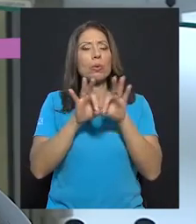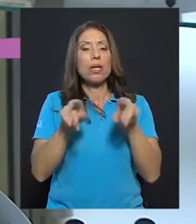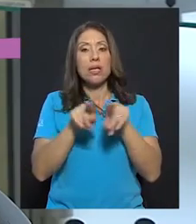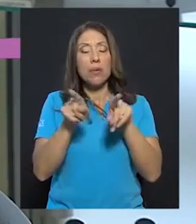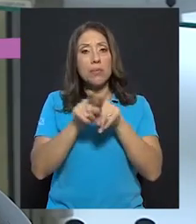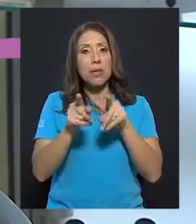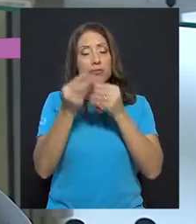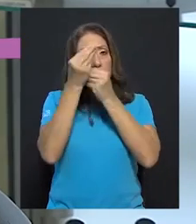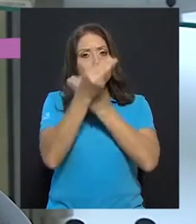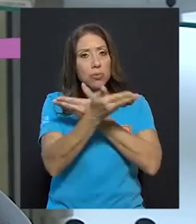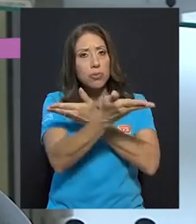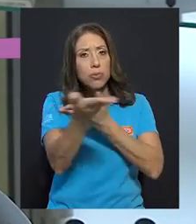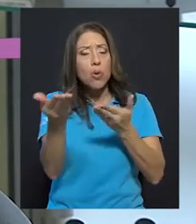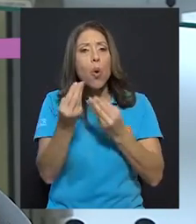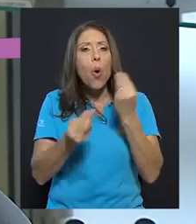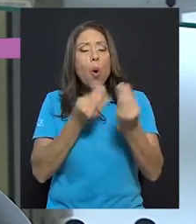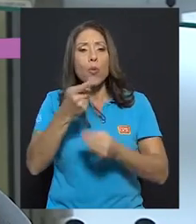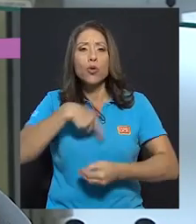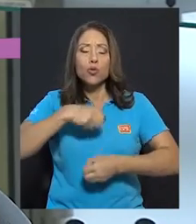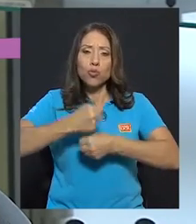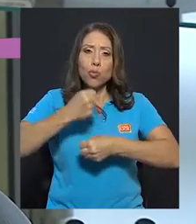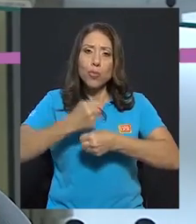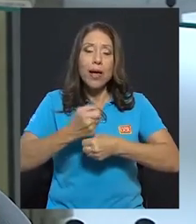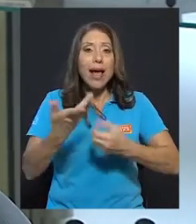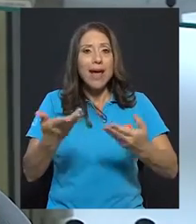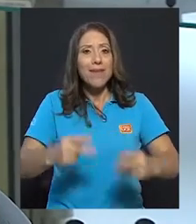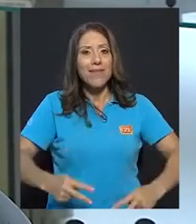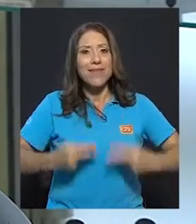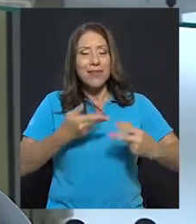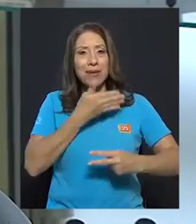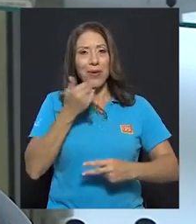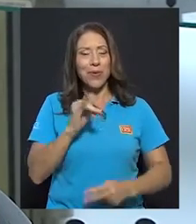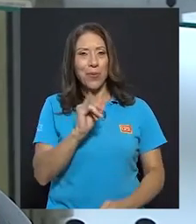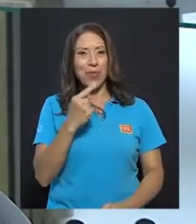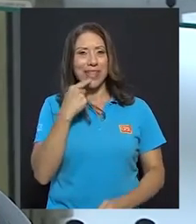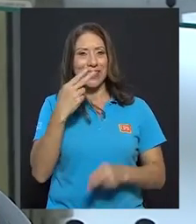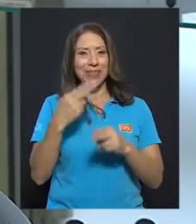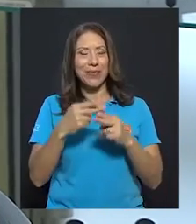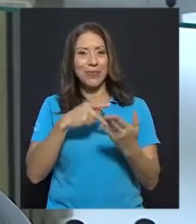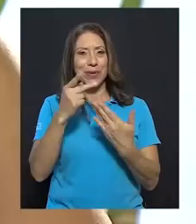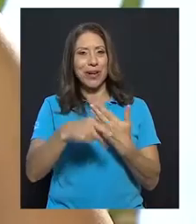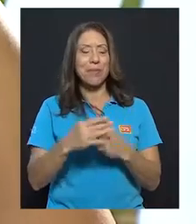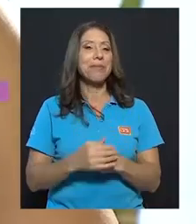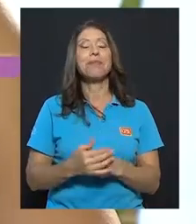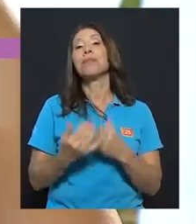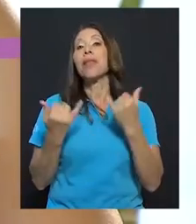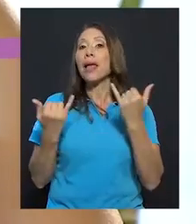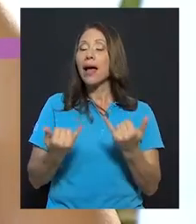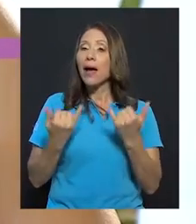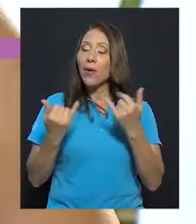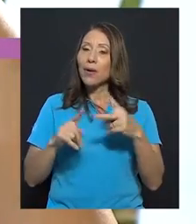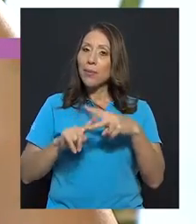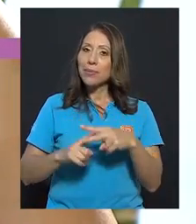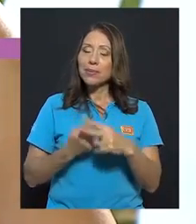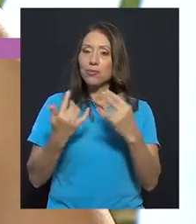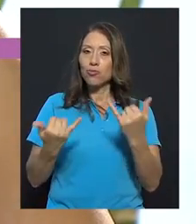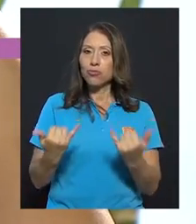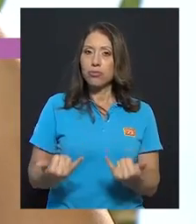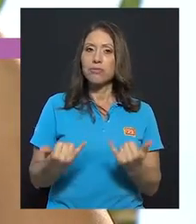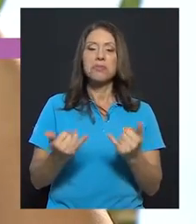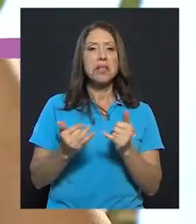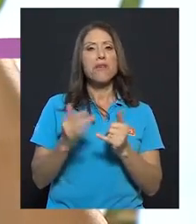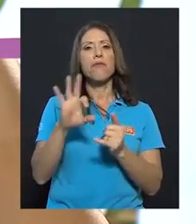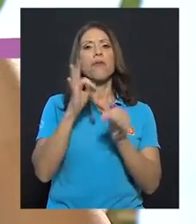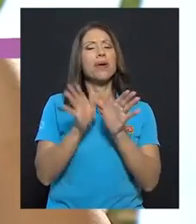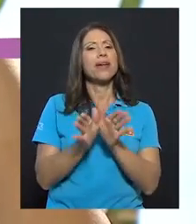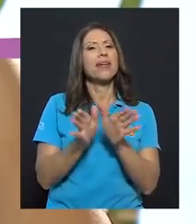relevancia y además contarle a la gente cómo estamos aportando a este Vivir Mejor, como bien lo dice el programa. Sí, Adriana, vamos a entrar en materia de una vez.